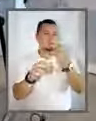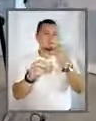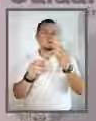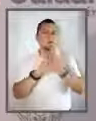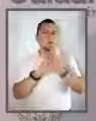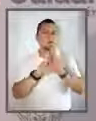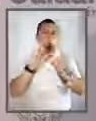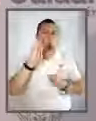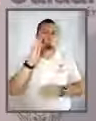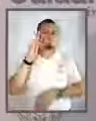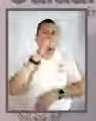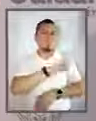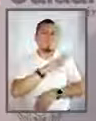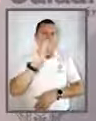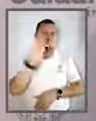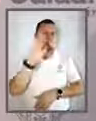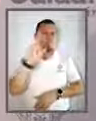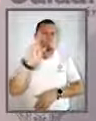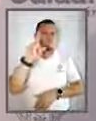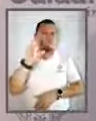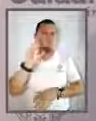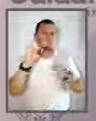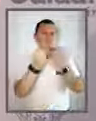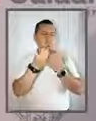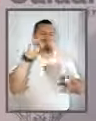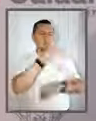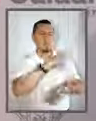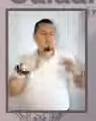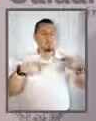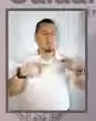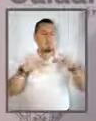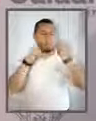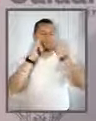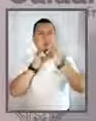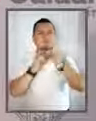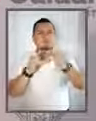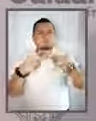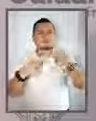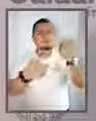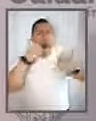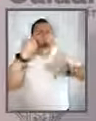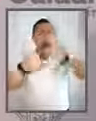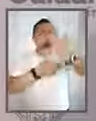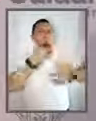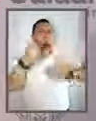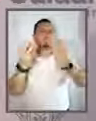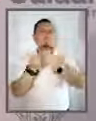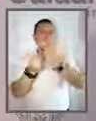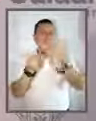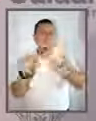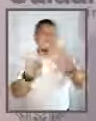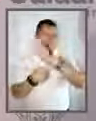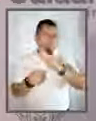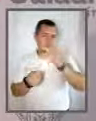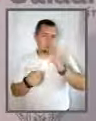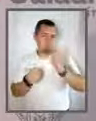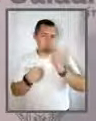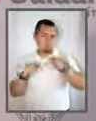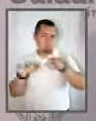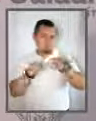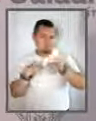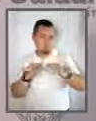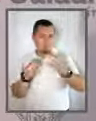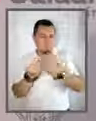manera puntual, inflexible, y esperamos la total colaboración de todos aquellos prestadores